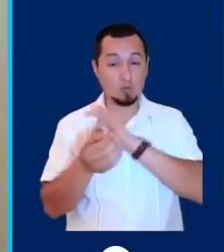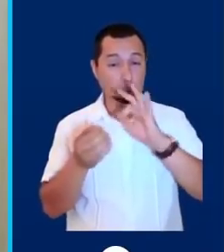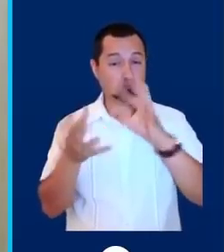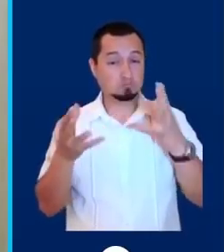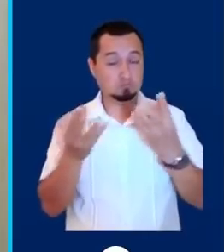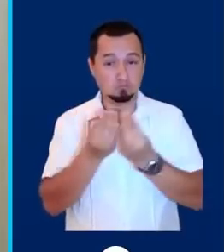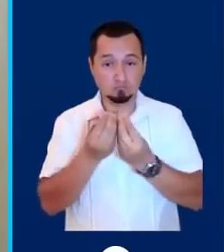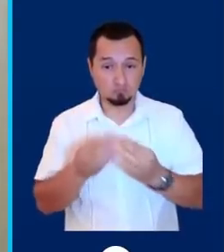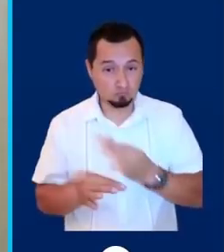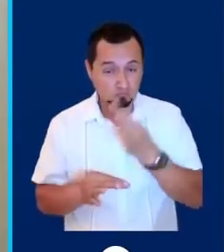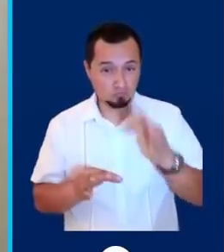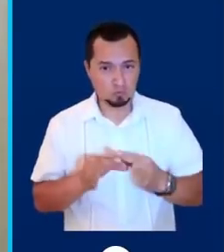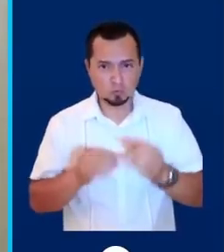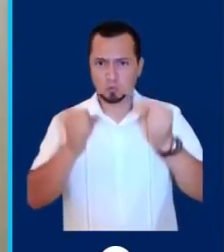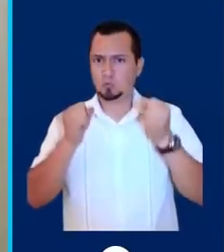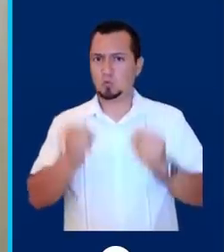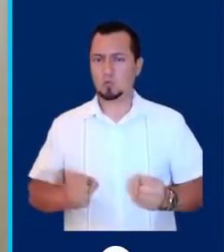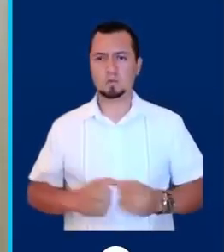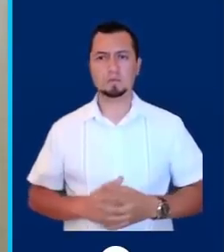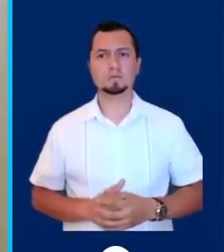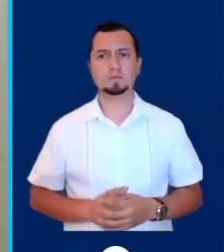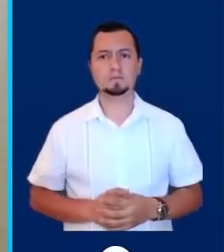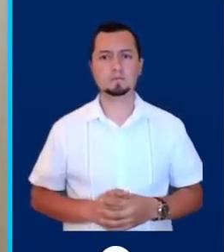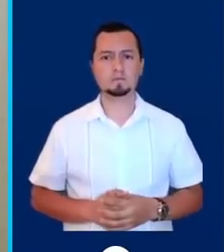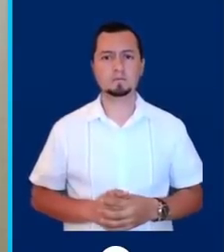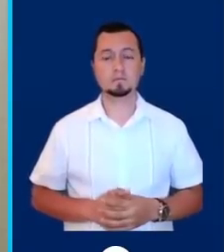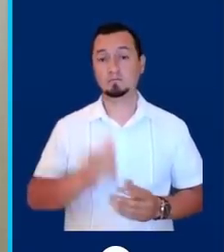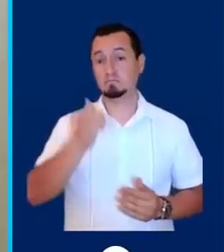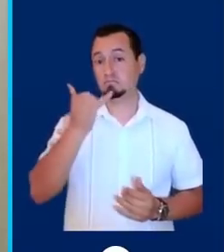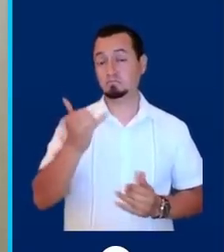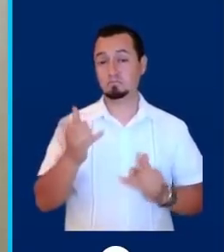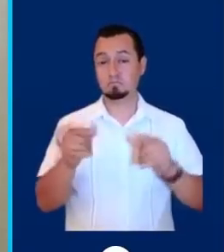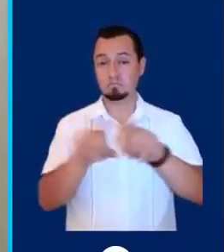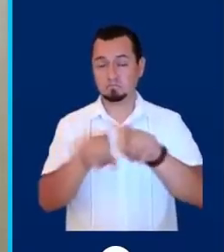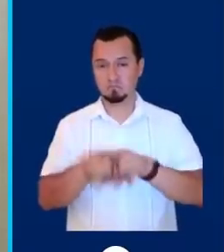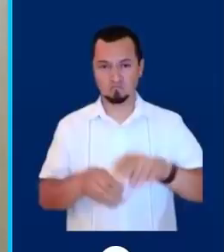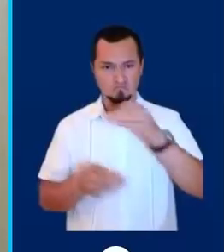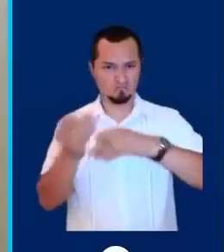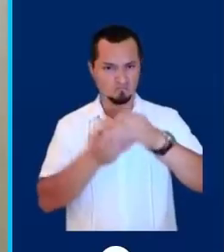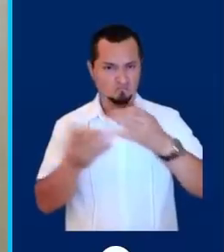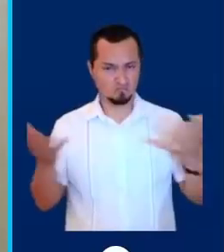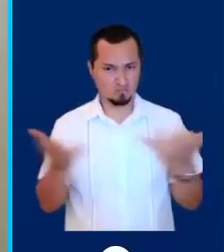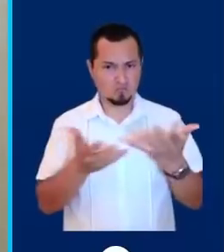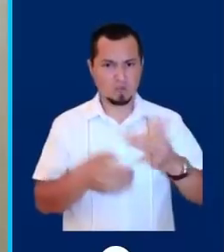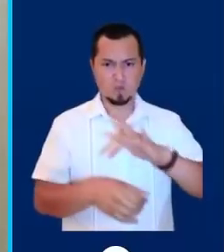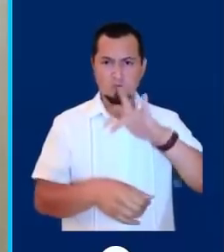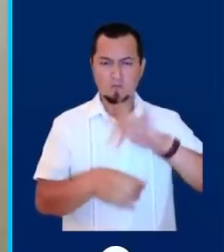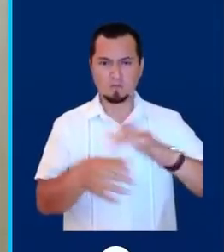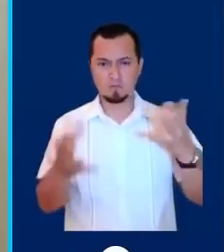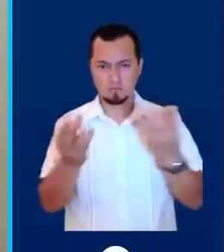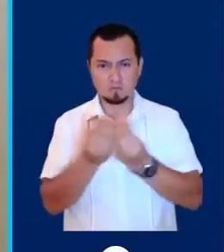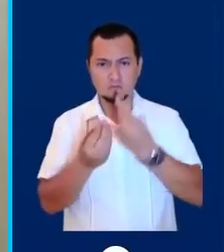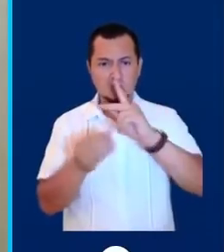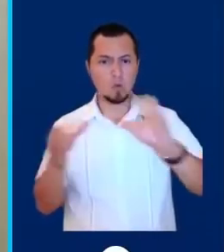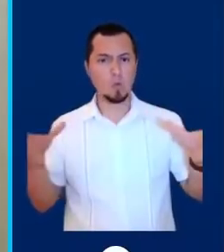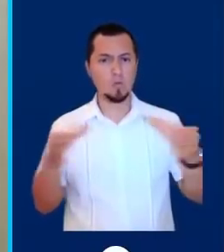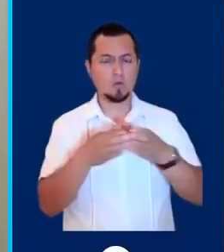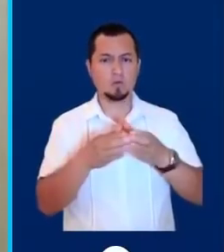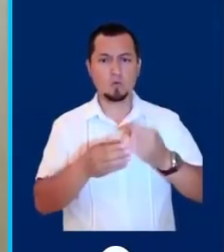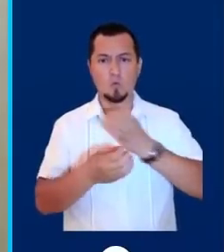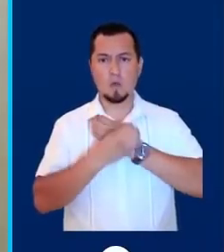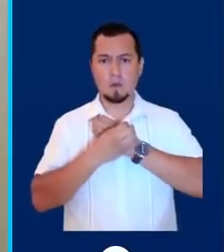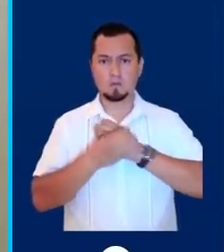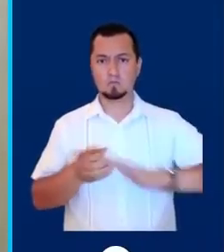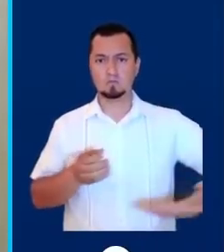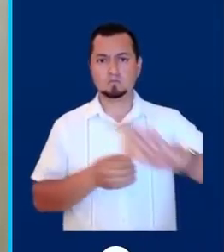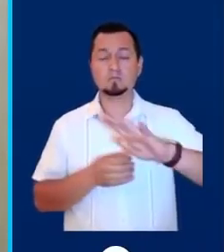en completa seguridad. Las medidas que serán implementadas por parte de la comunidad educativa